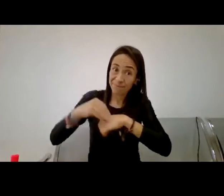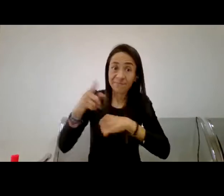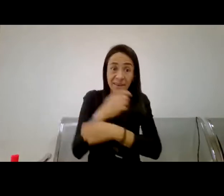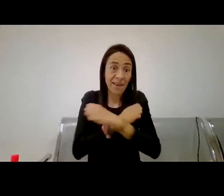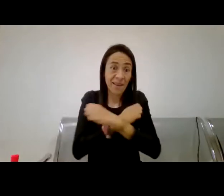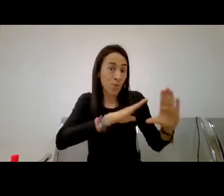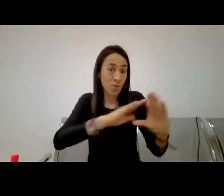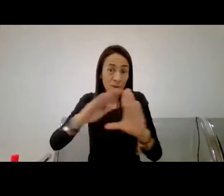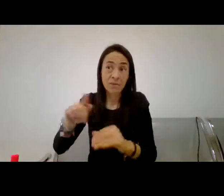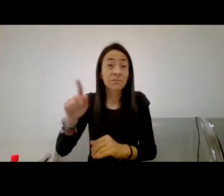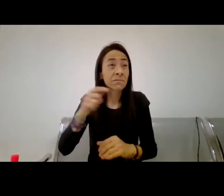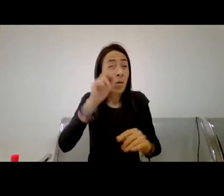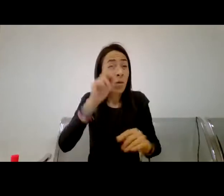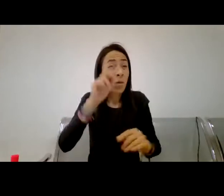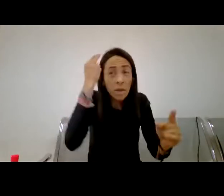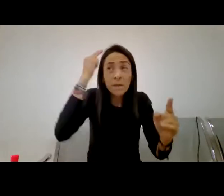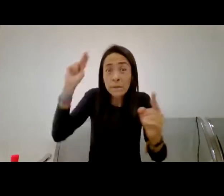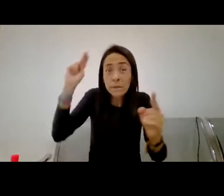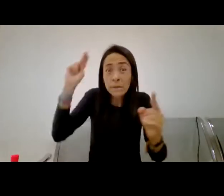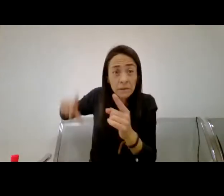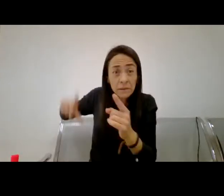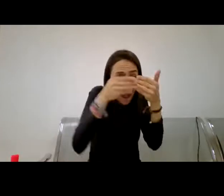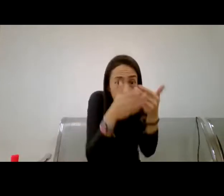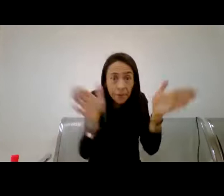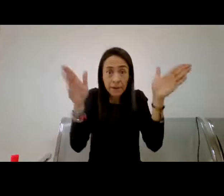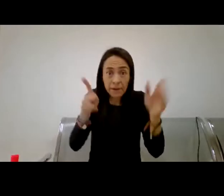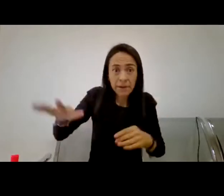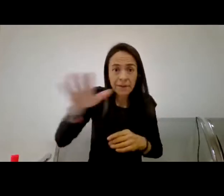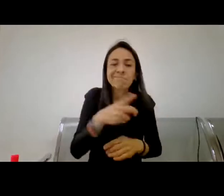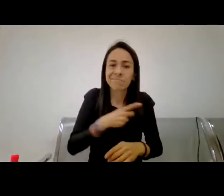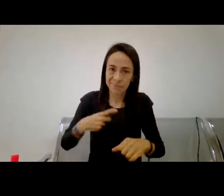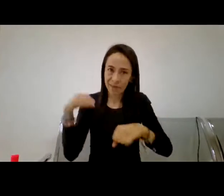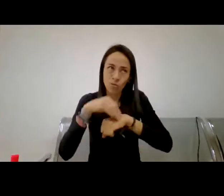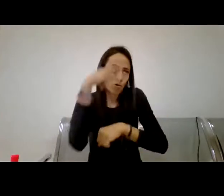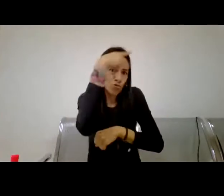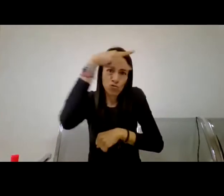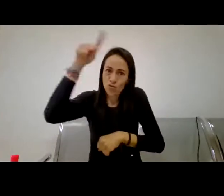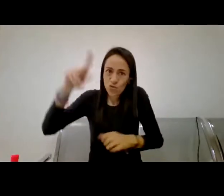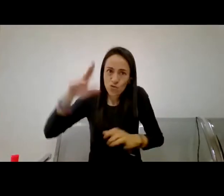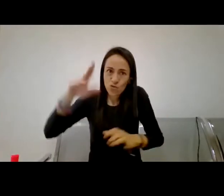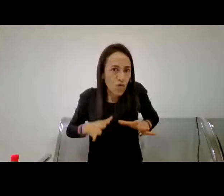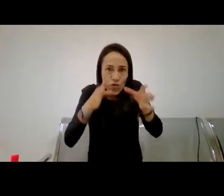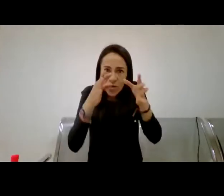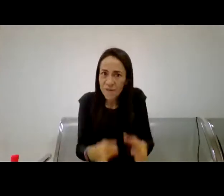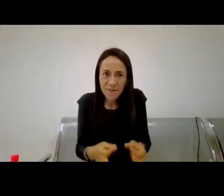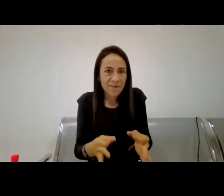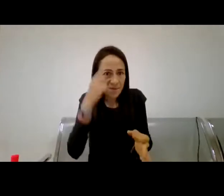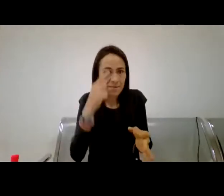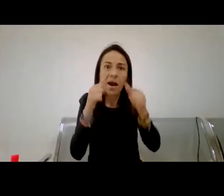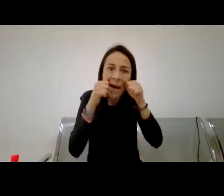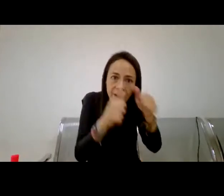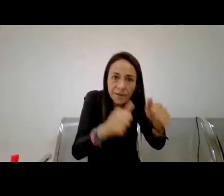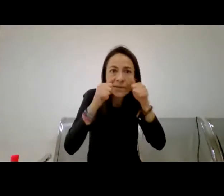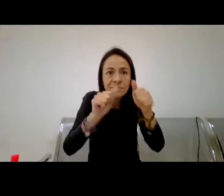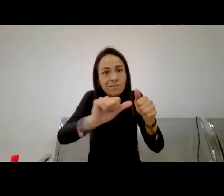que tener una fundación para que apoye su trabajo, haga cosas que están fuera de su presupuesto, pero esto hay que hacerlo visible y hay